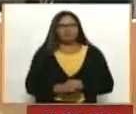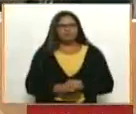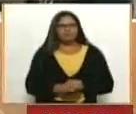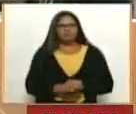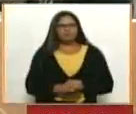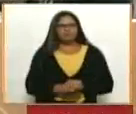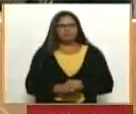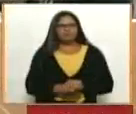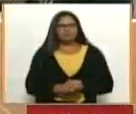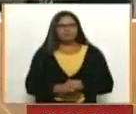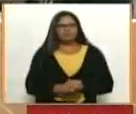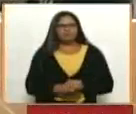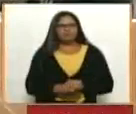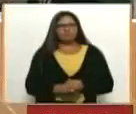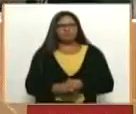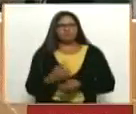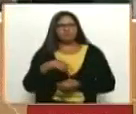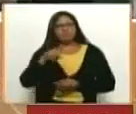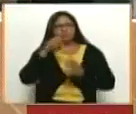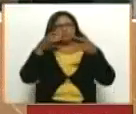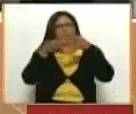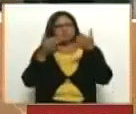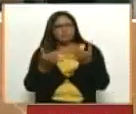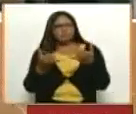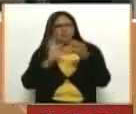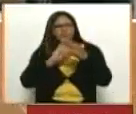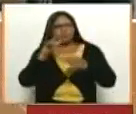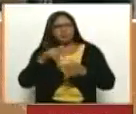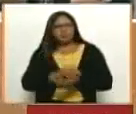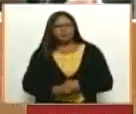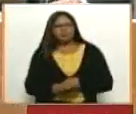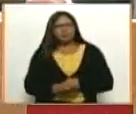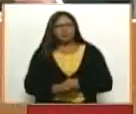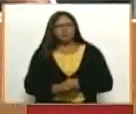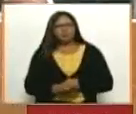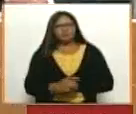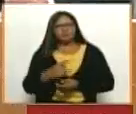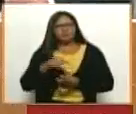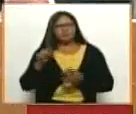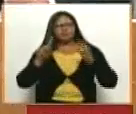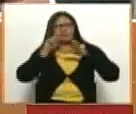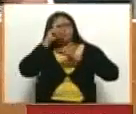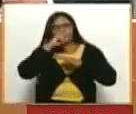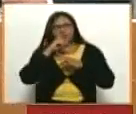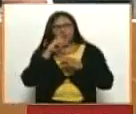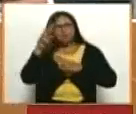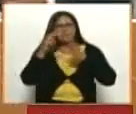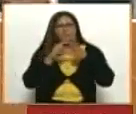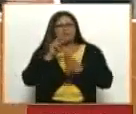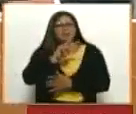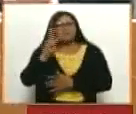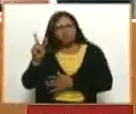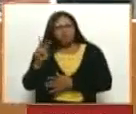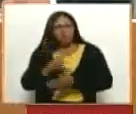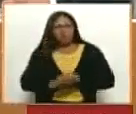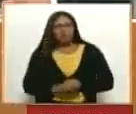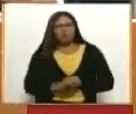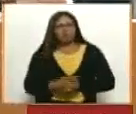Y esta reunión no sale de la nada. Ya nosotros sabemos que durante todo el año 2022